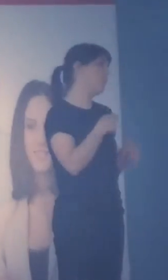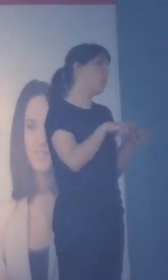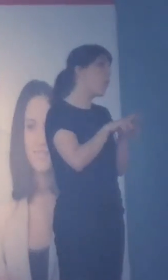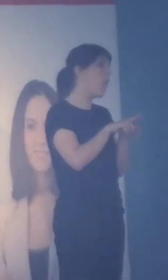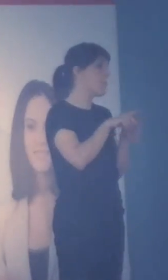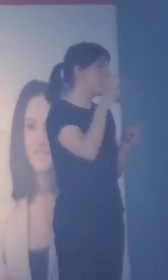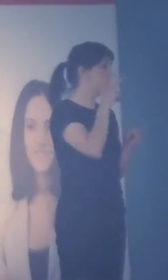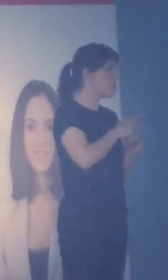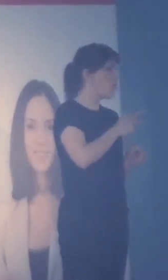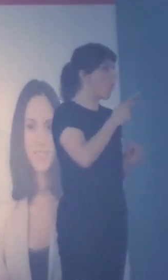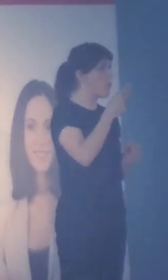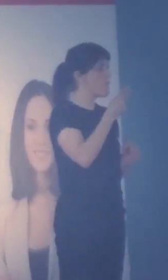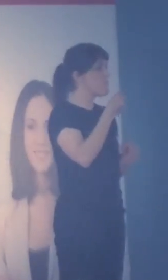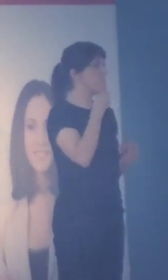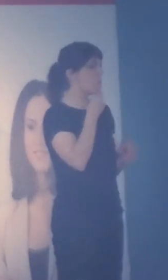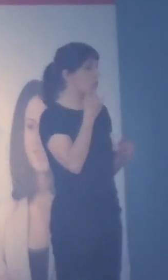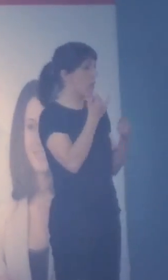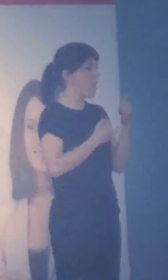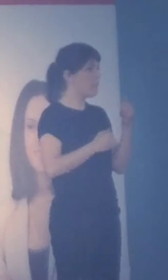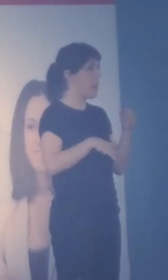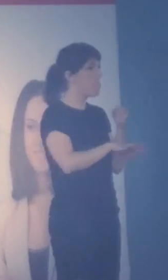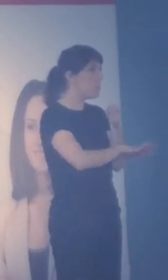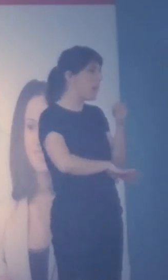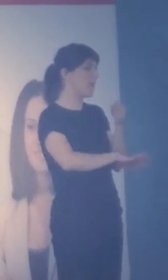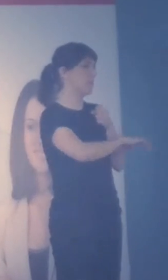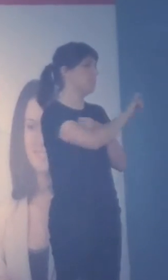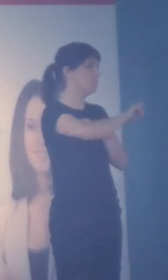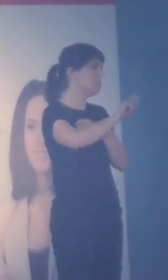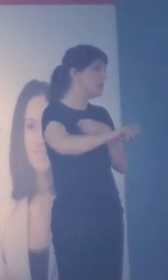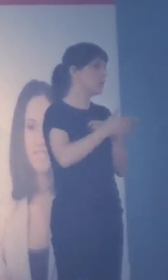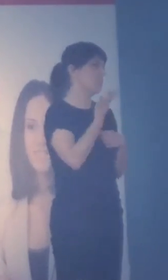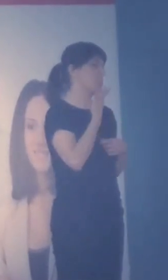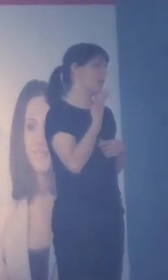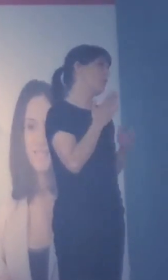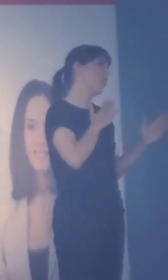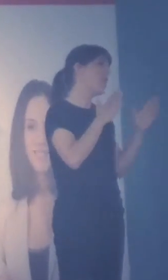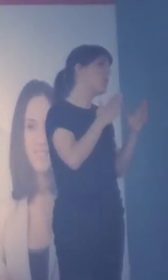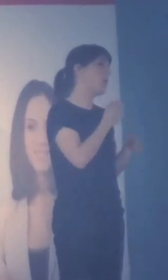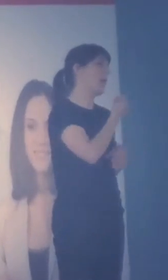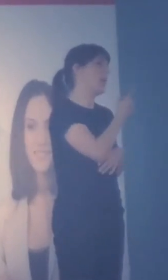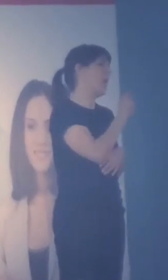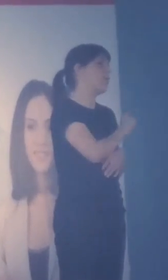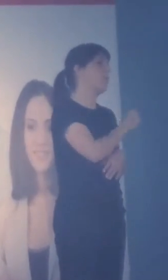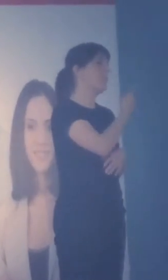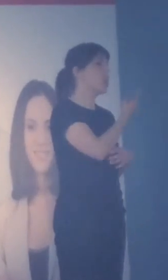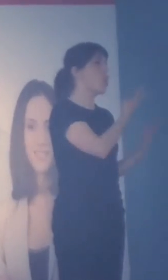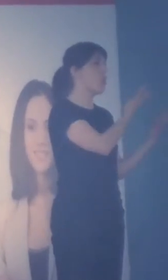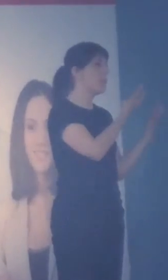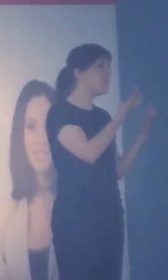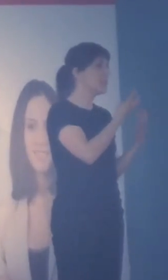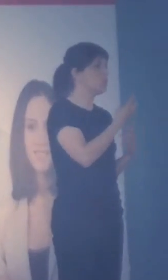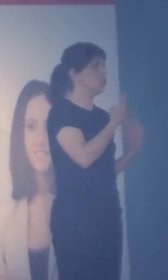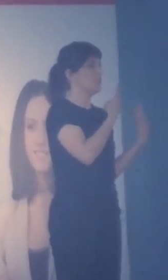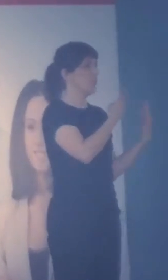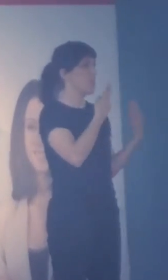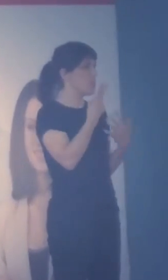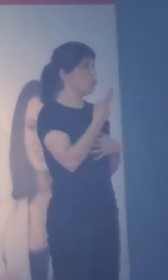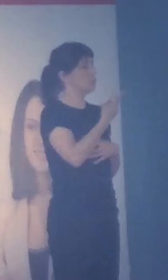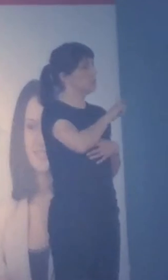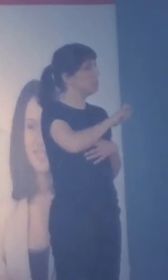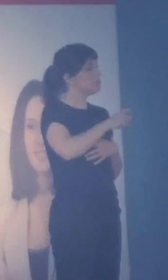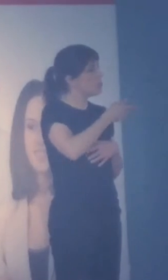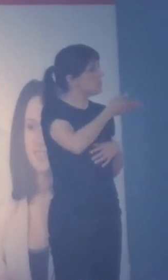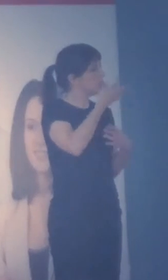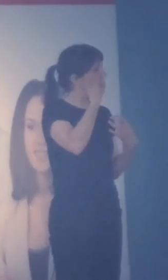constituido sobre la sangre de los muertos inocentes en 1972, eixo vivo Ferrol existe